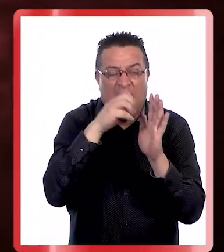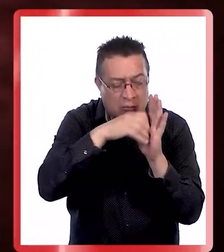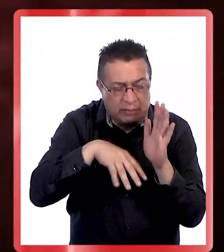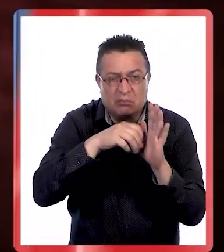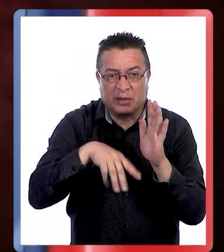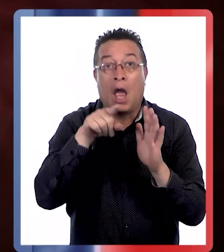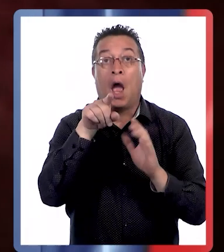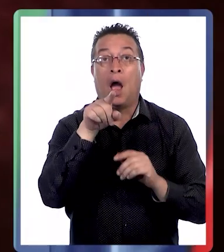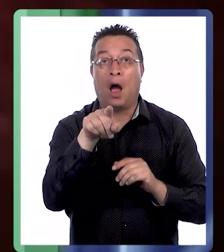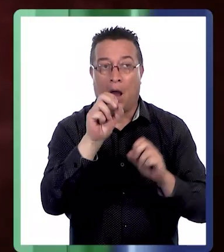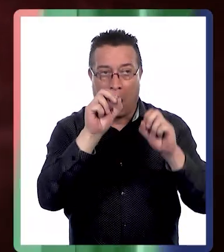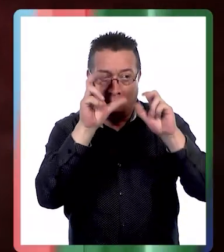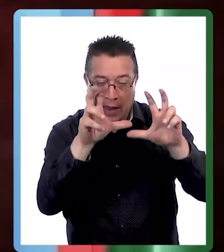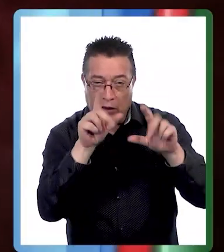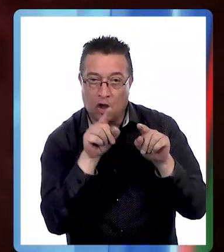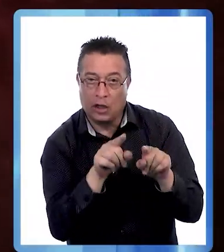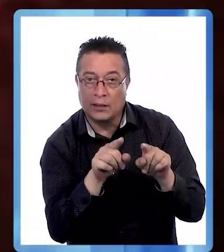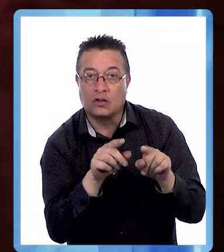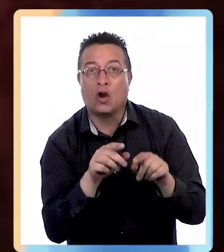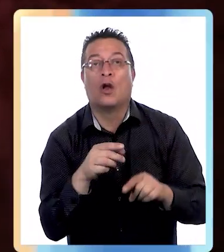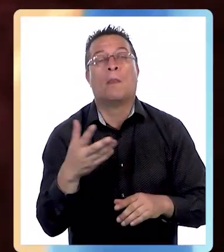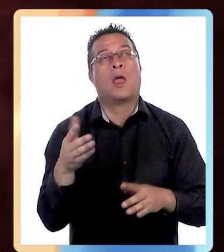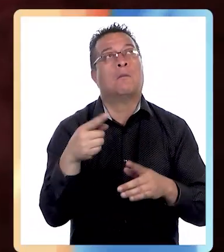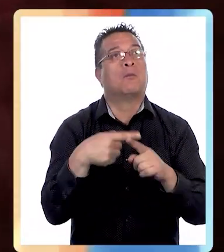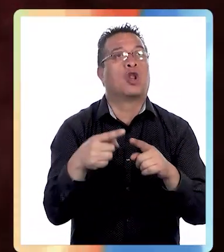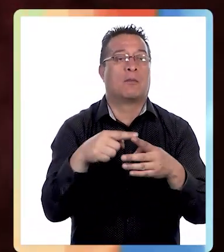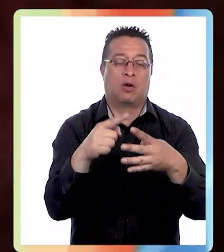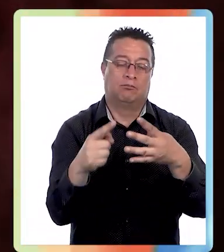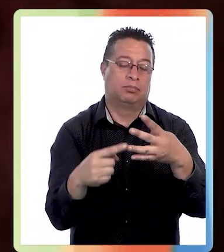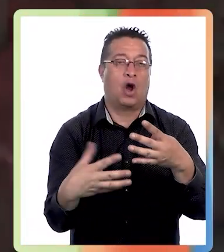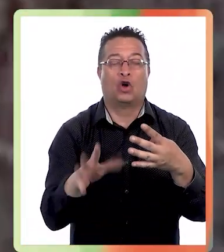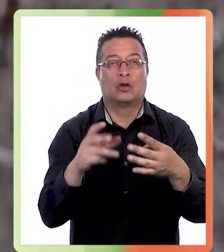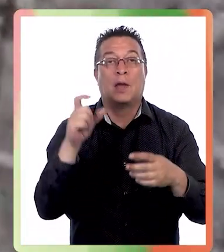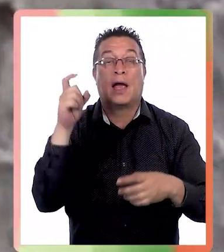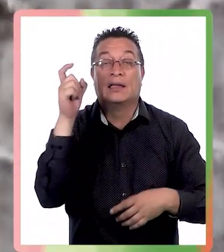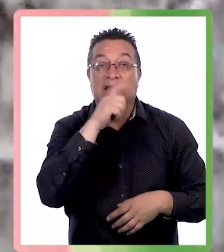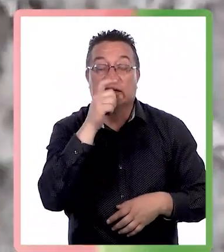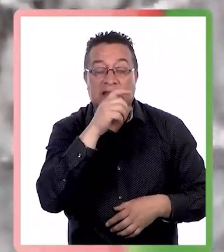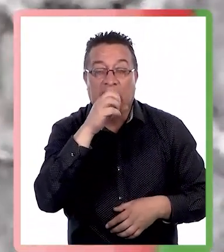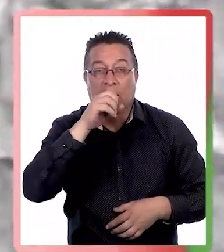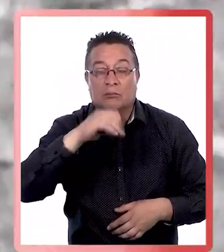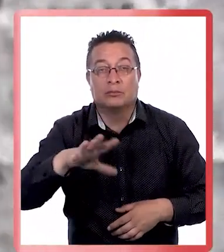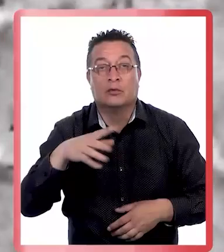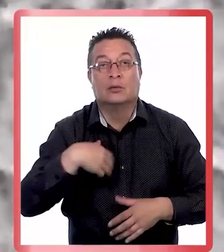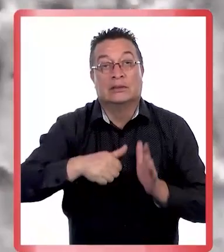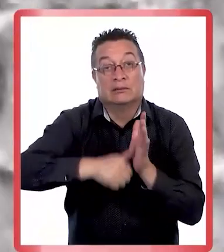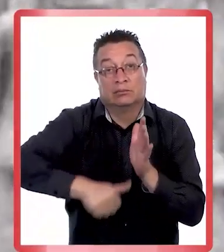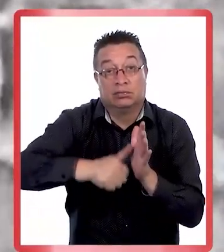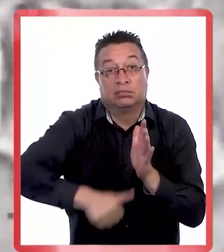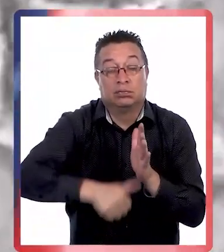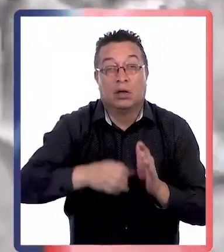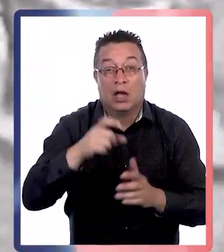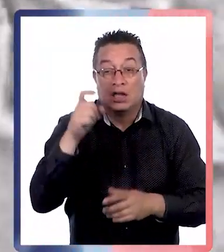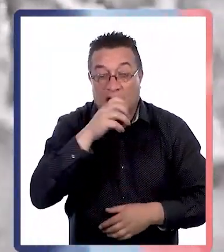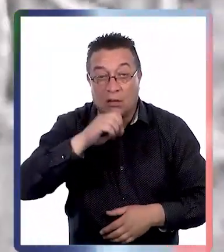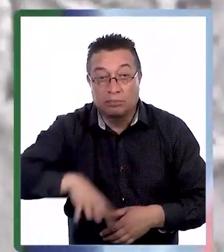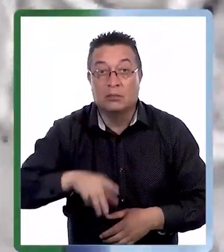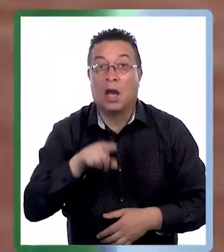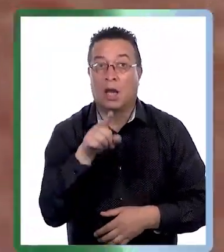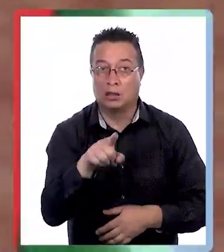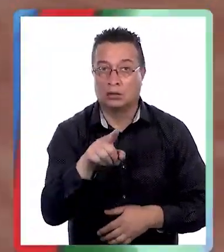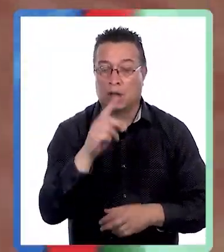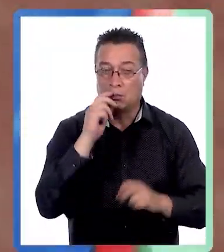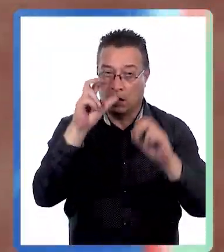atentos a esos signos. Otras cosas, por ejemplo, un sangrado en las deposiciones. Eso es un signo de